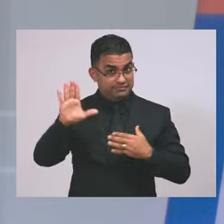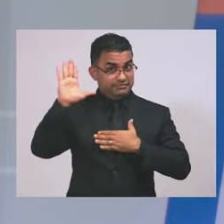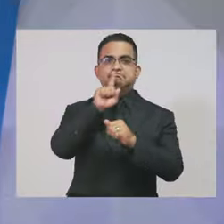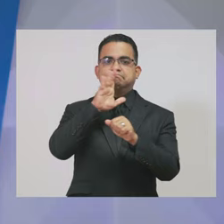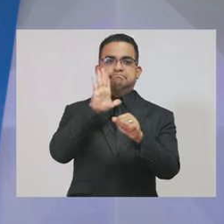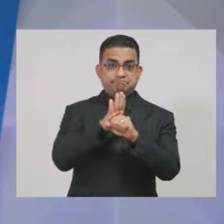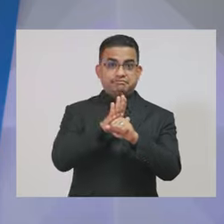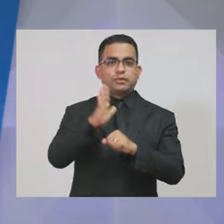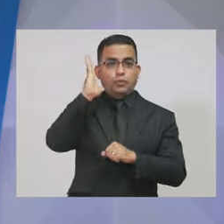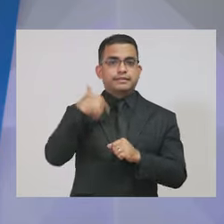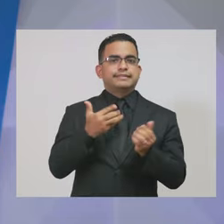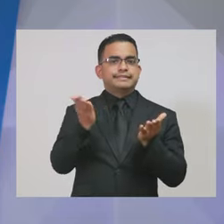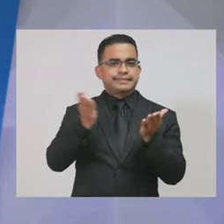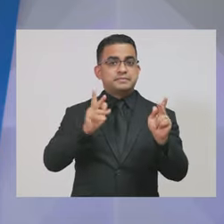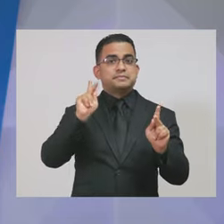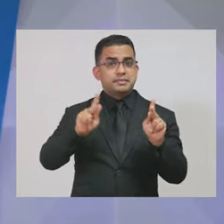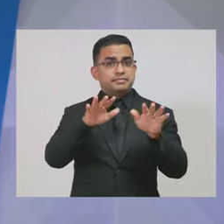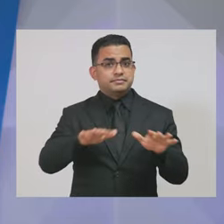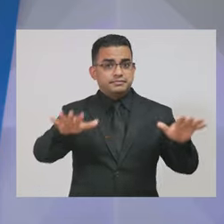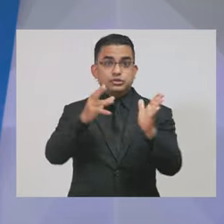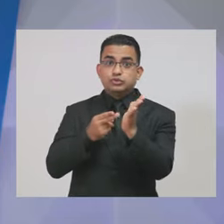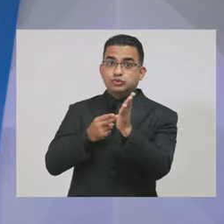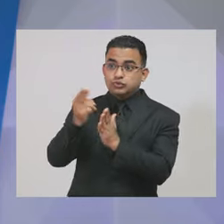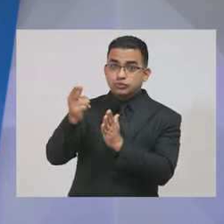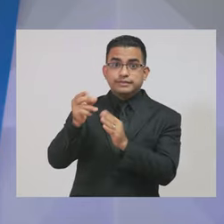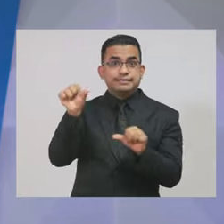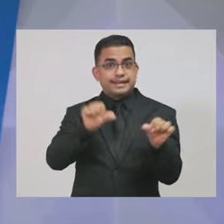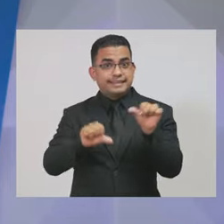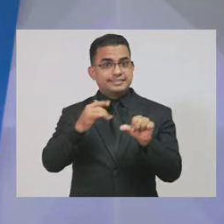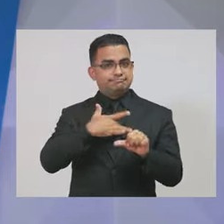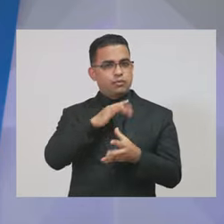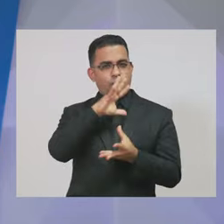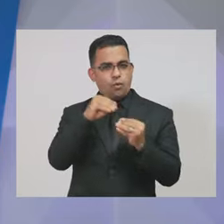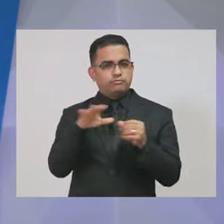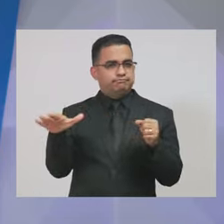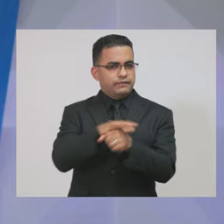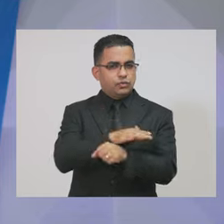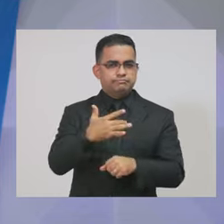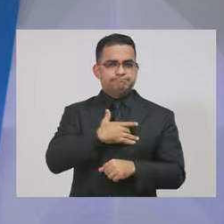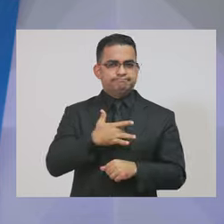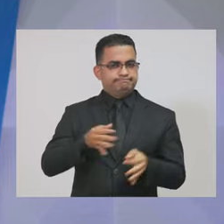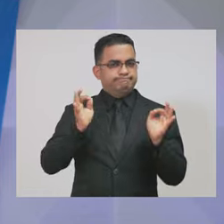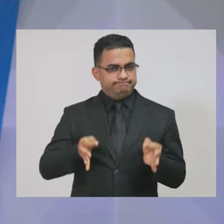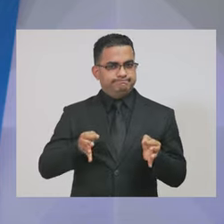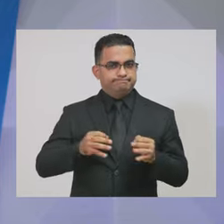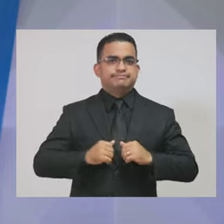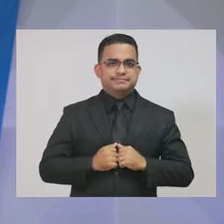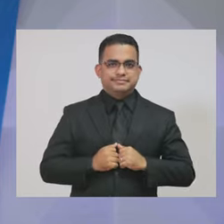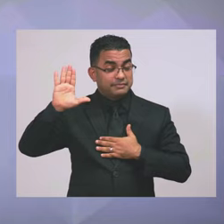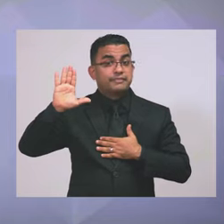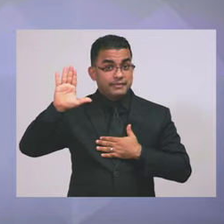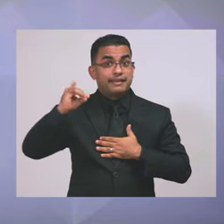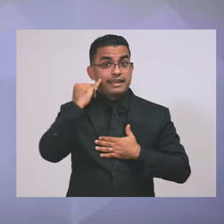sociedad sin juró servir a la sociedad a la verdad y a la ciencia con el corazón puro y la voluntad